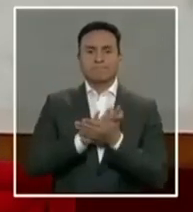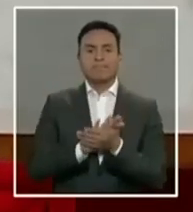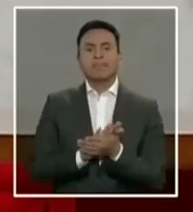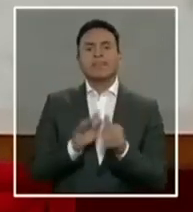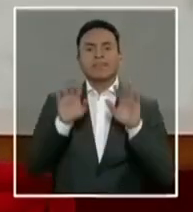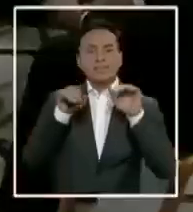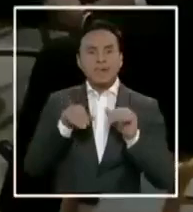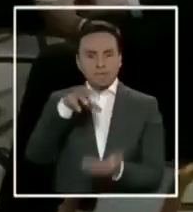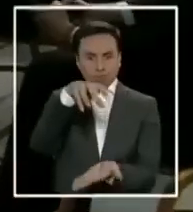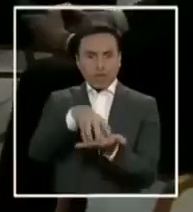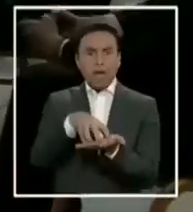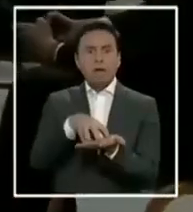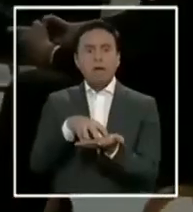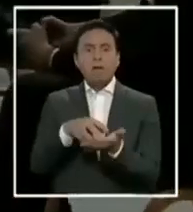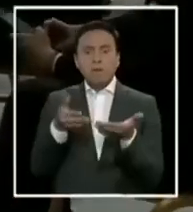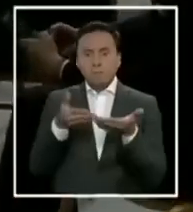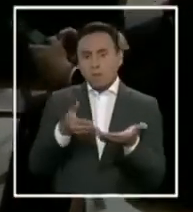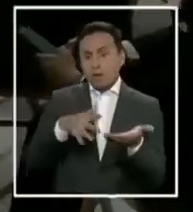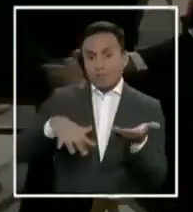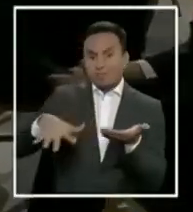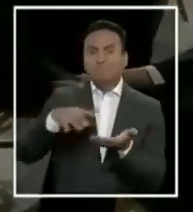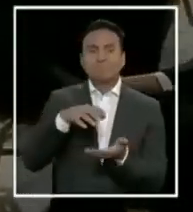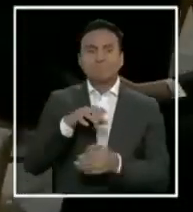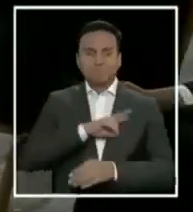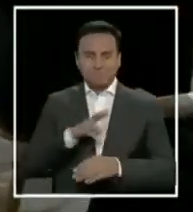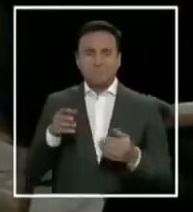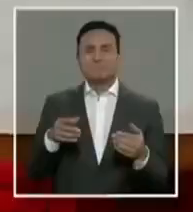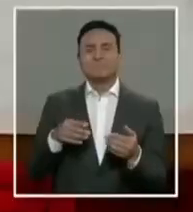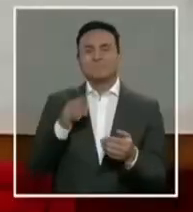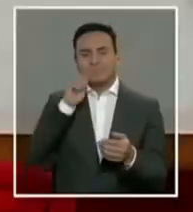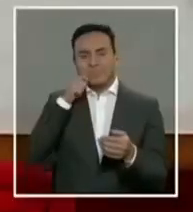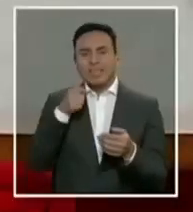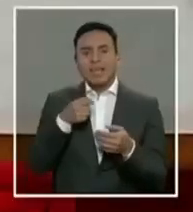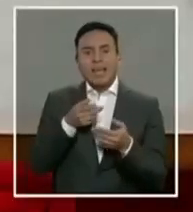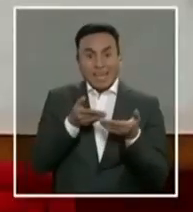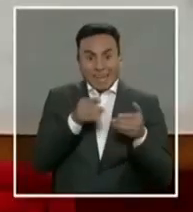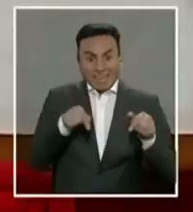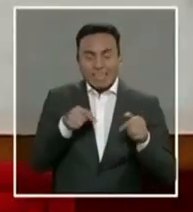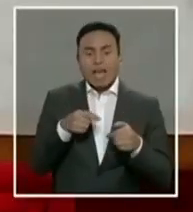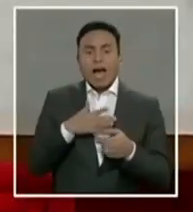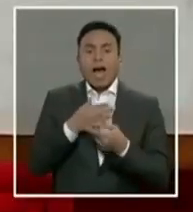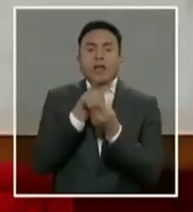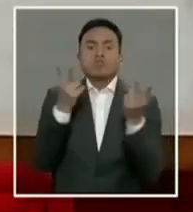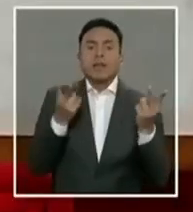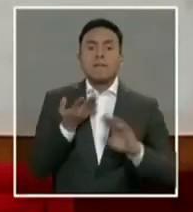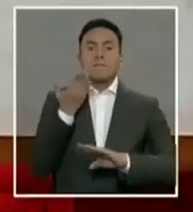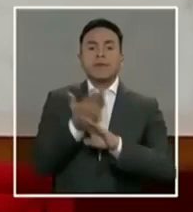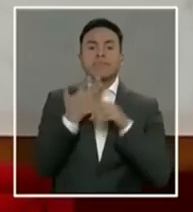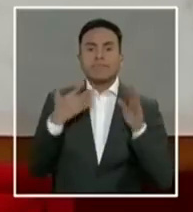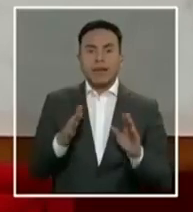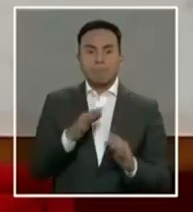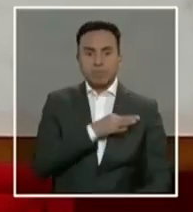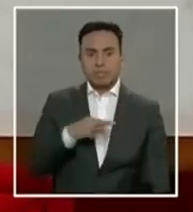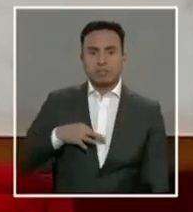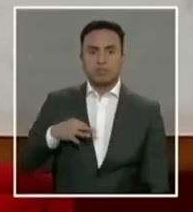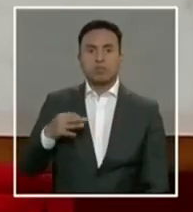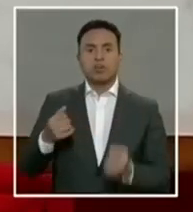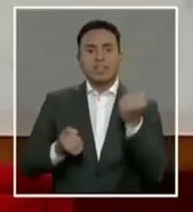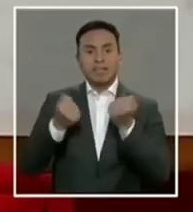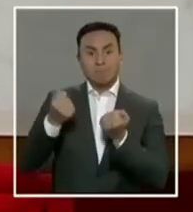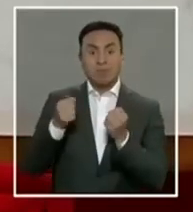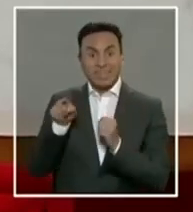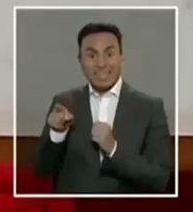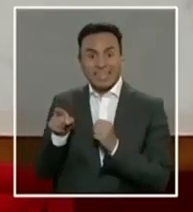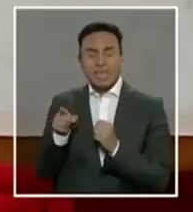Y desde esta ciudad puerto quiero anunciar que ya le he pedido a nuestro ministro de